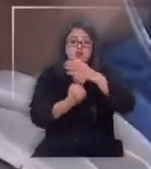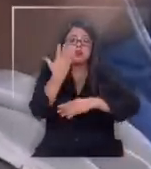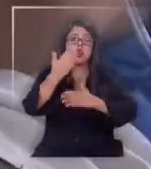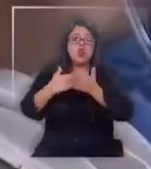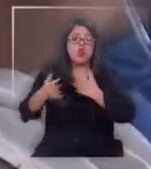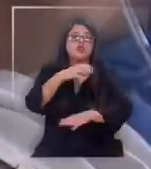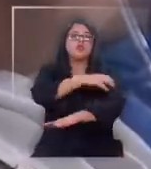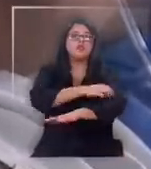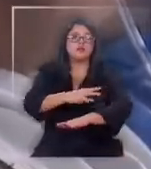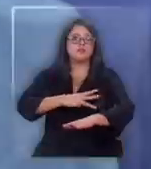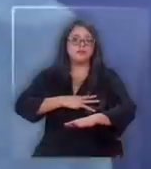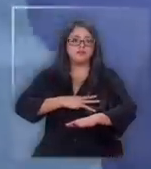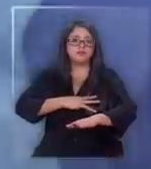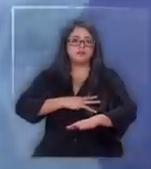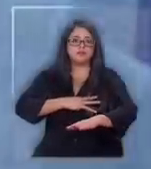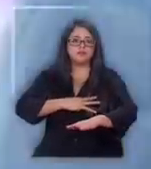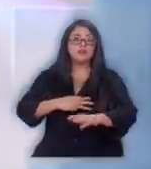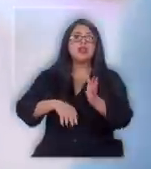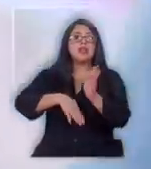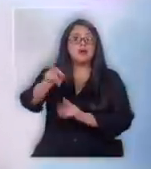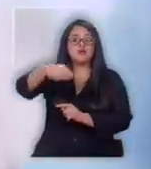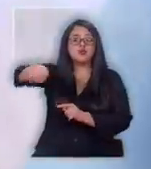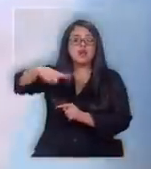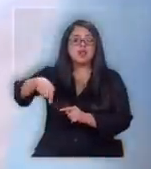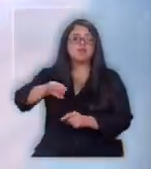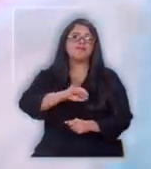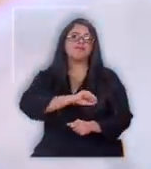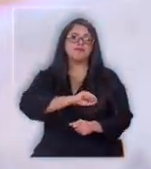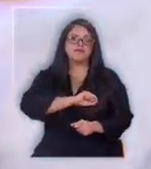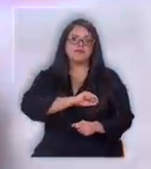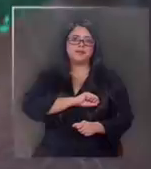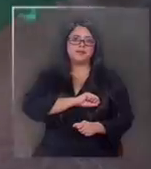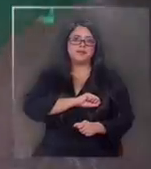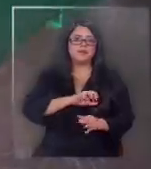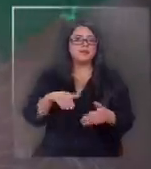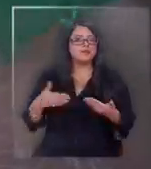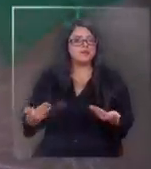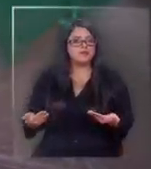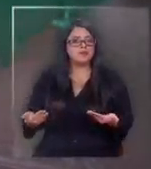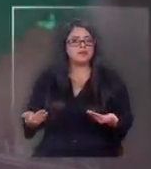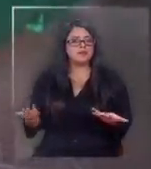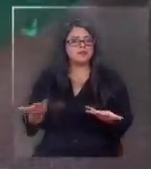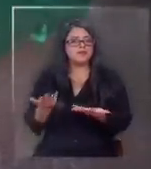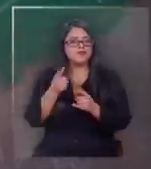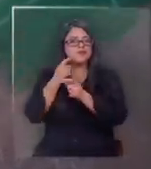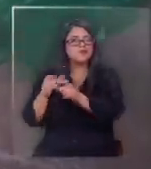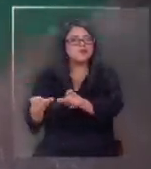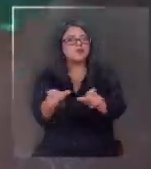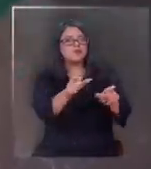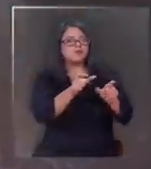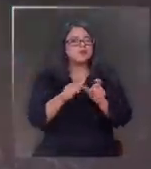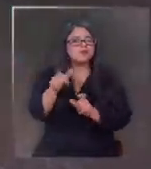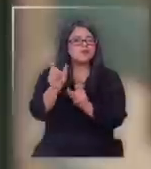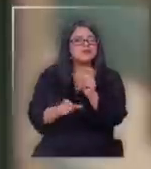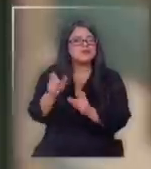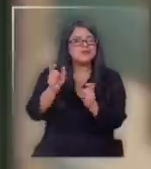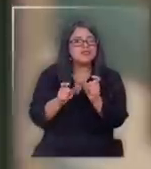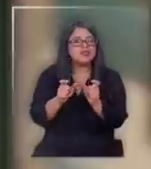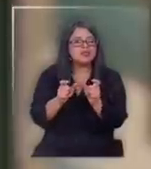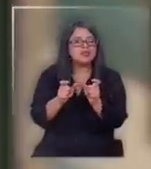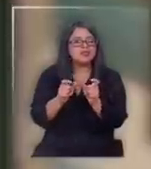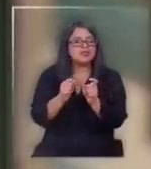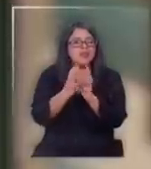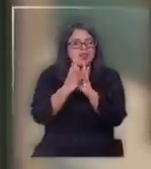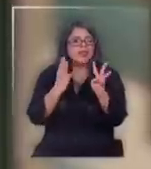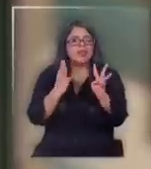región metropolitana y la mayoría de ellos en Santiago. Entonces, ¿cómo manejar este volumen de pacientes? El